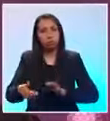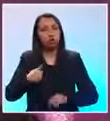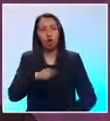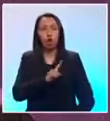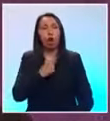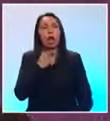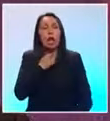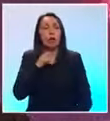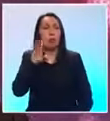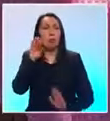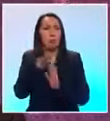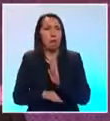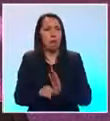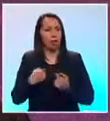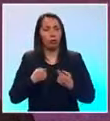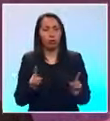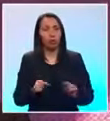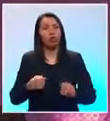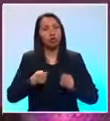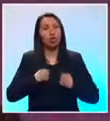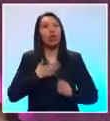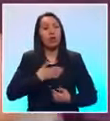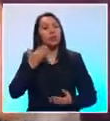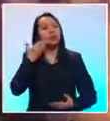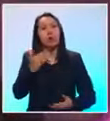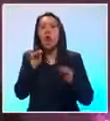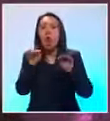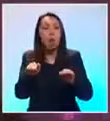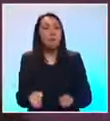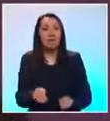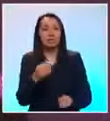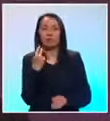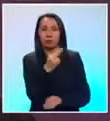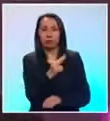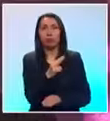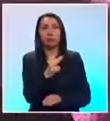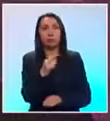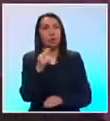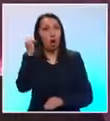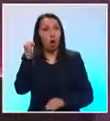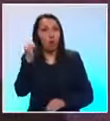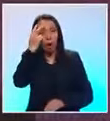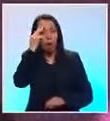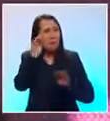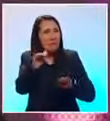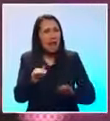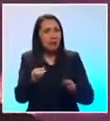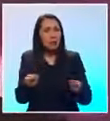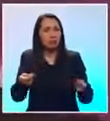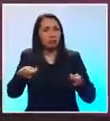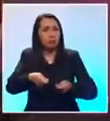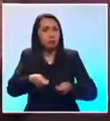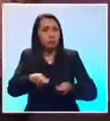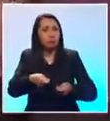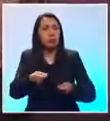ser menos y quiero donar lo mismo que donaron ellos para que...